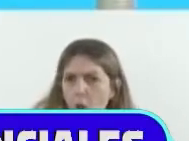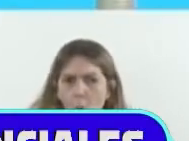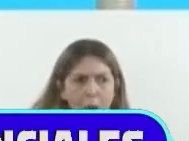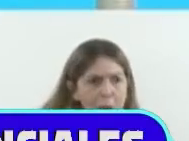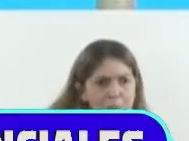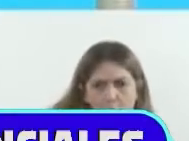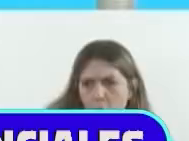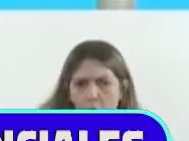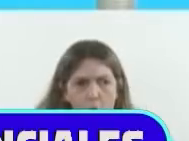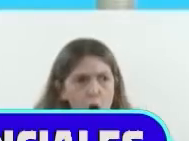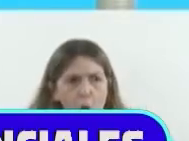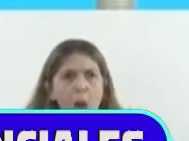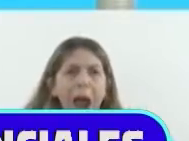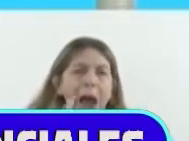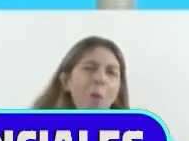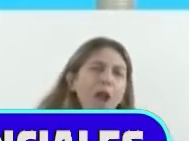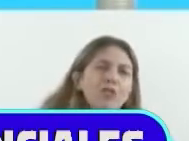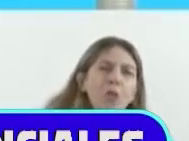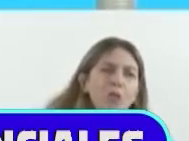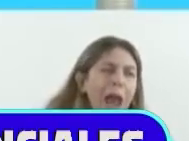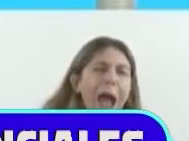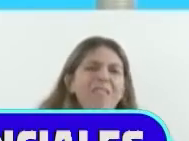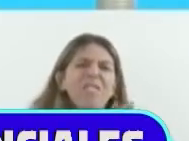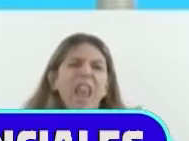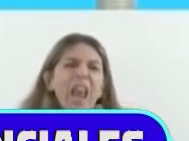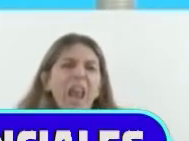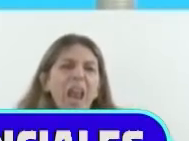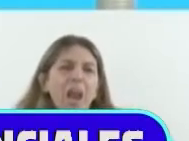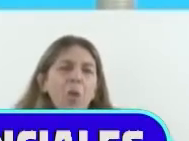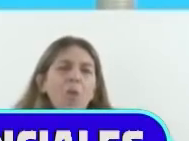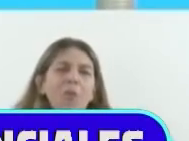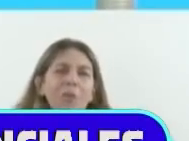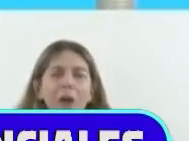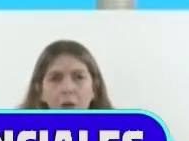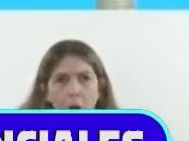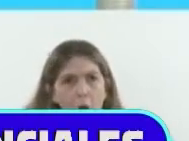no negociamos. Y con el virus debemos ser inflexibles.